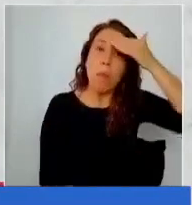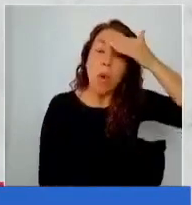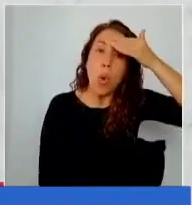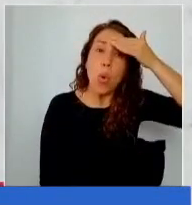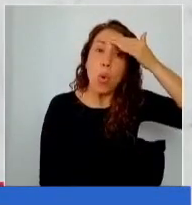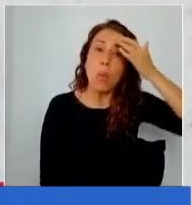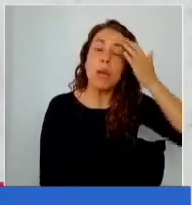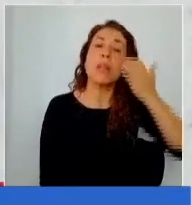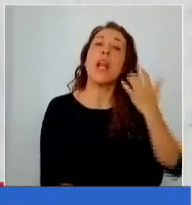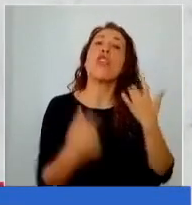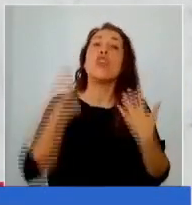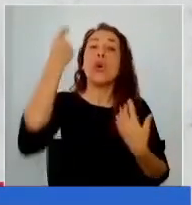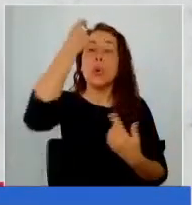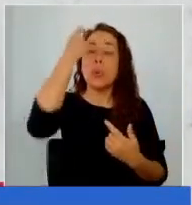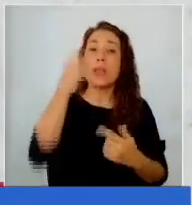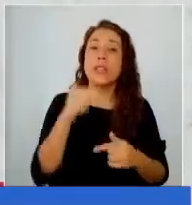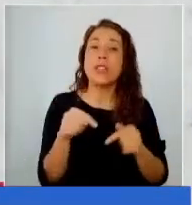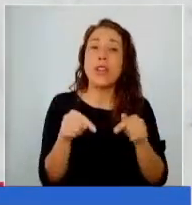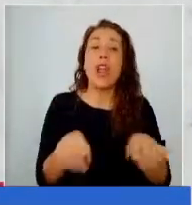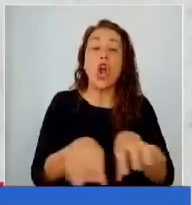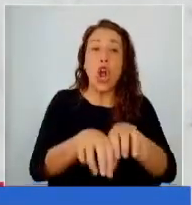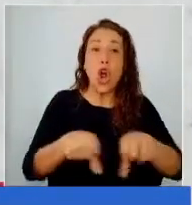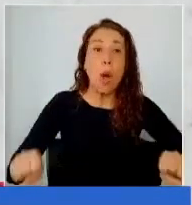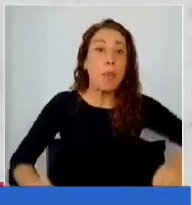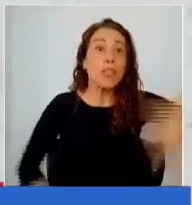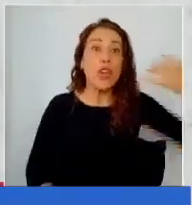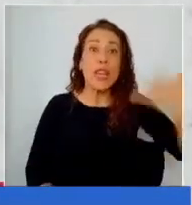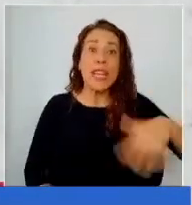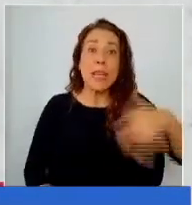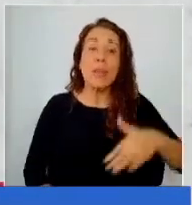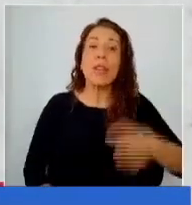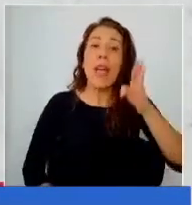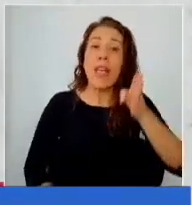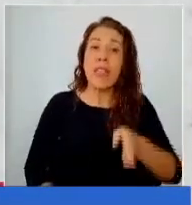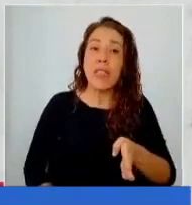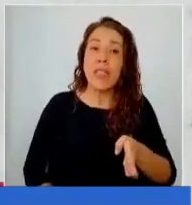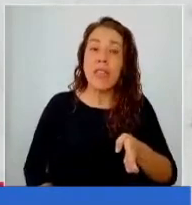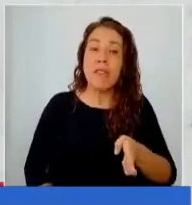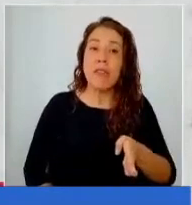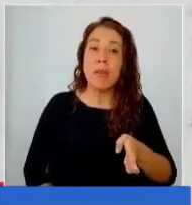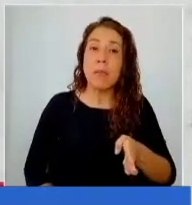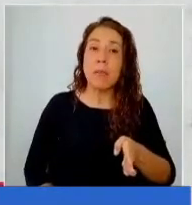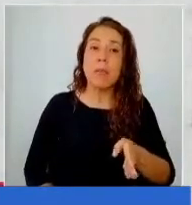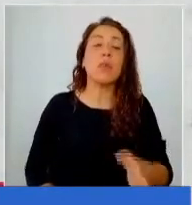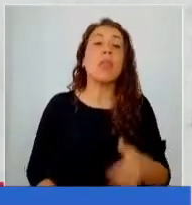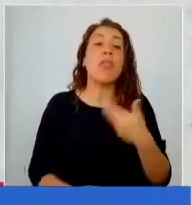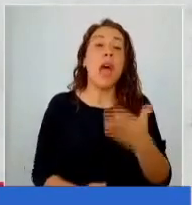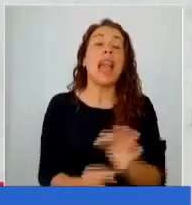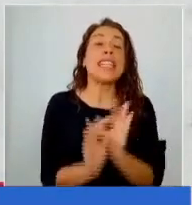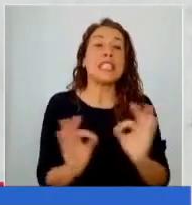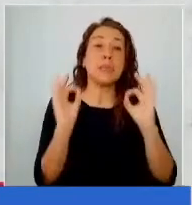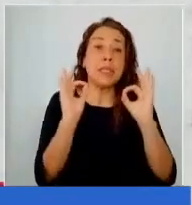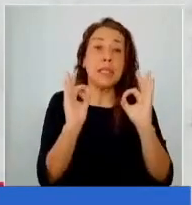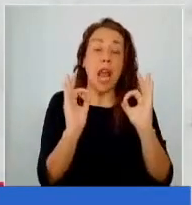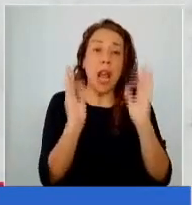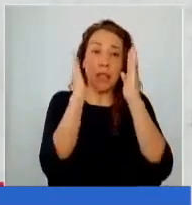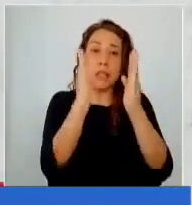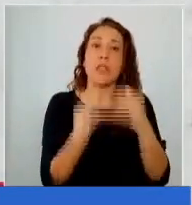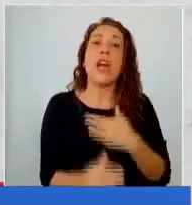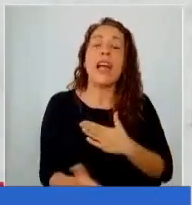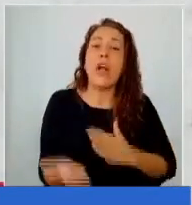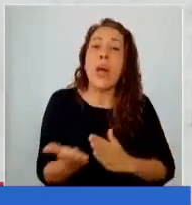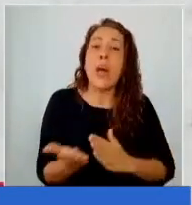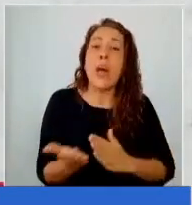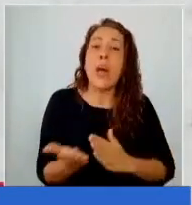que parte es un compromiso vital que debemos rendir especial cuento quiero comenzar con una noticia que